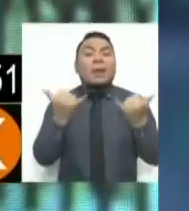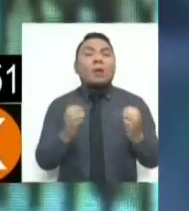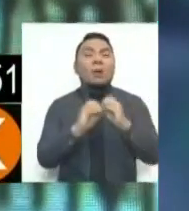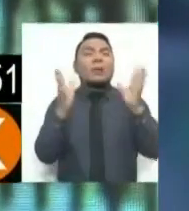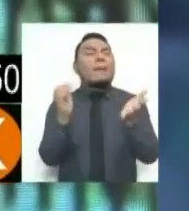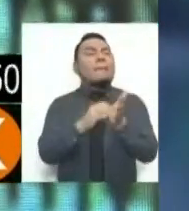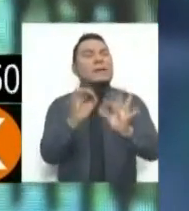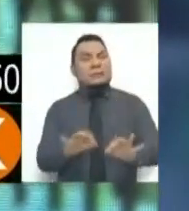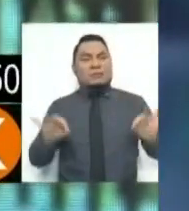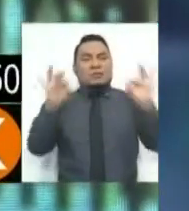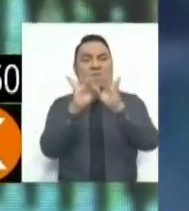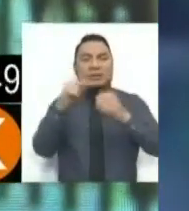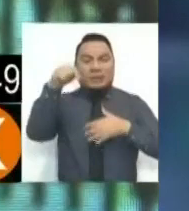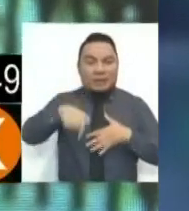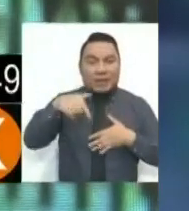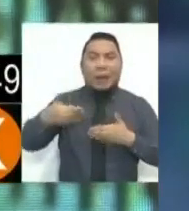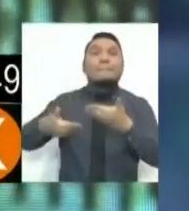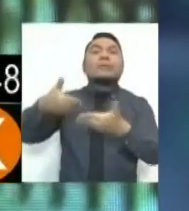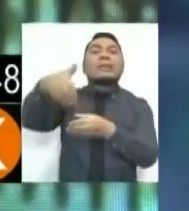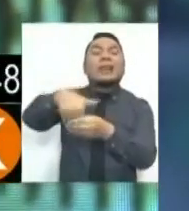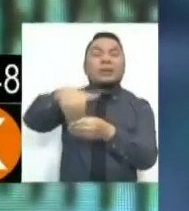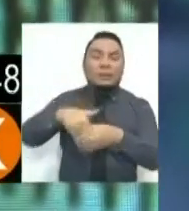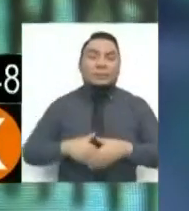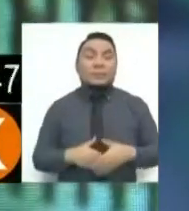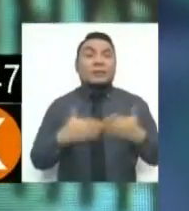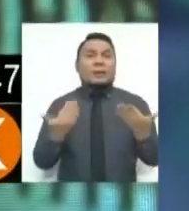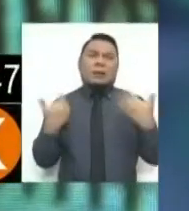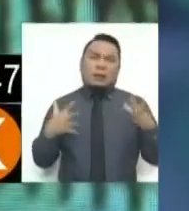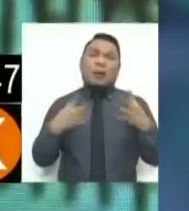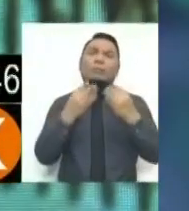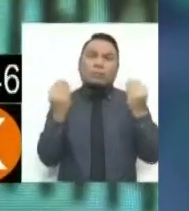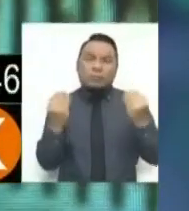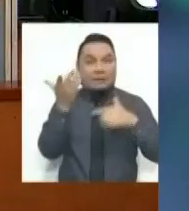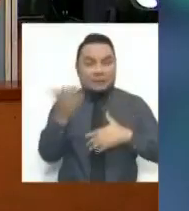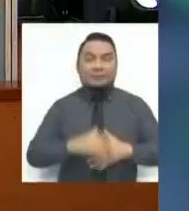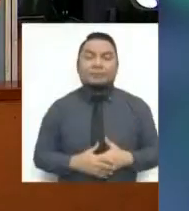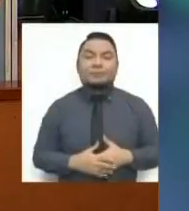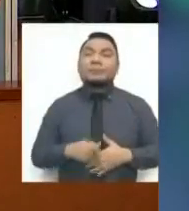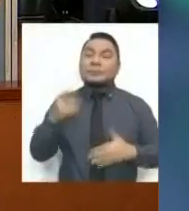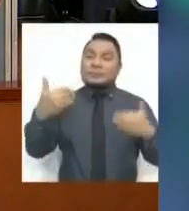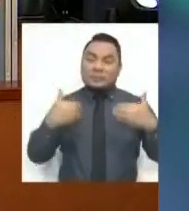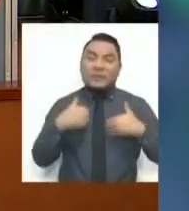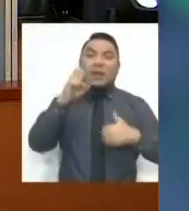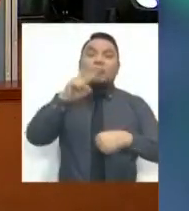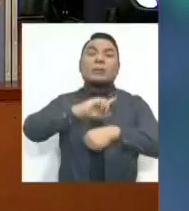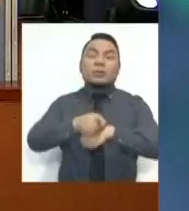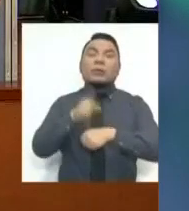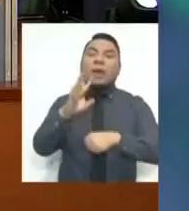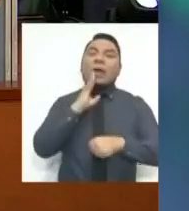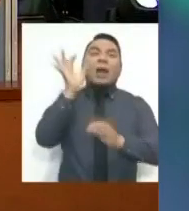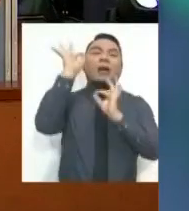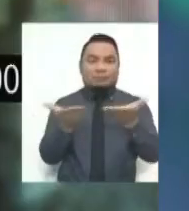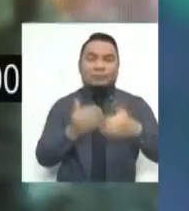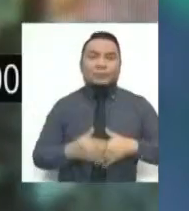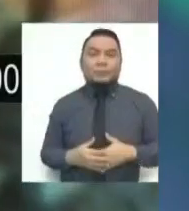propuestas las promesas faltó el como cómo van a hacer para ejecutar estos planes una vez que lleguen a un eventual gobierno